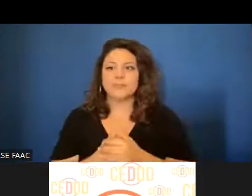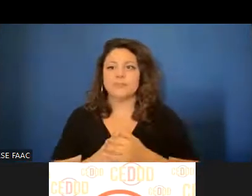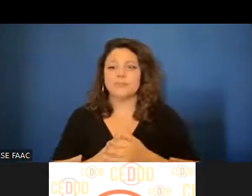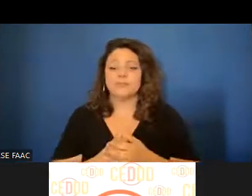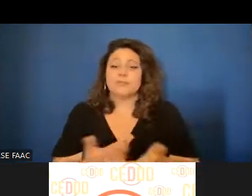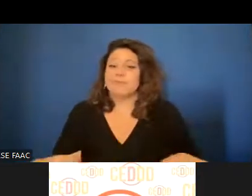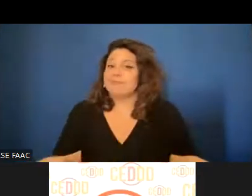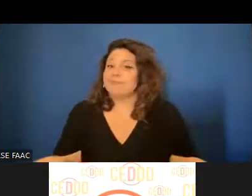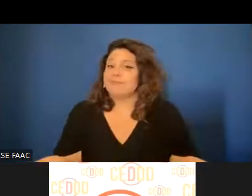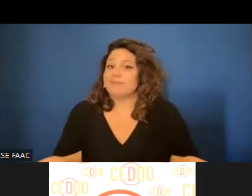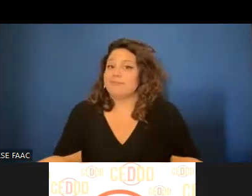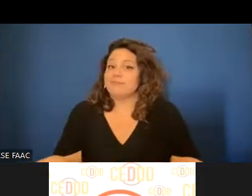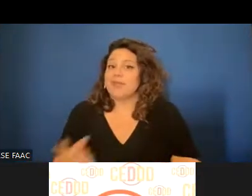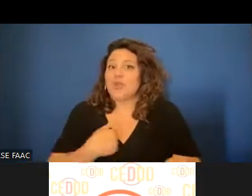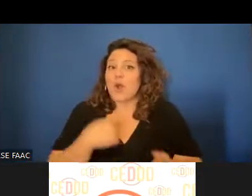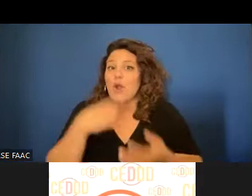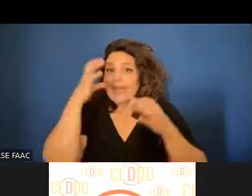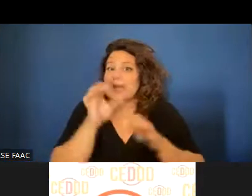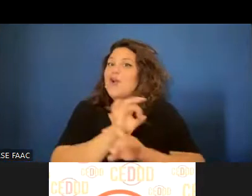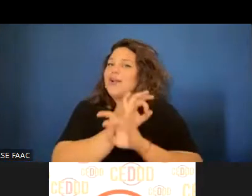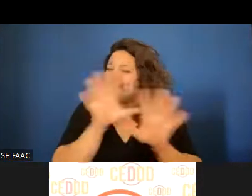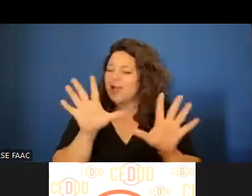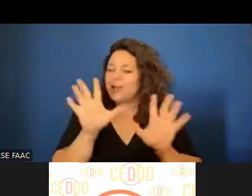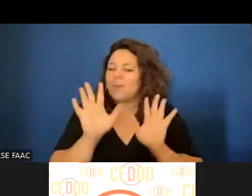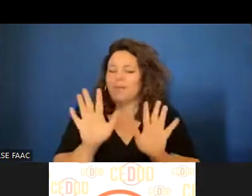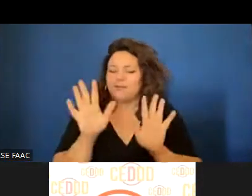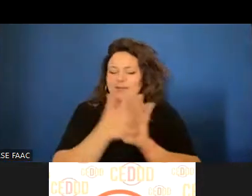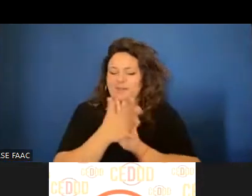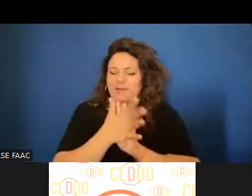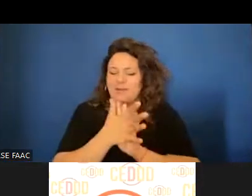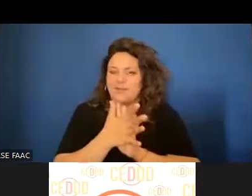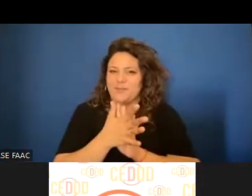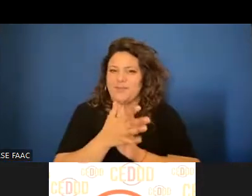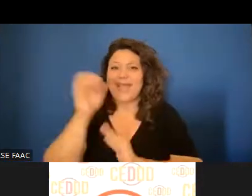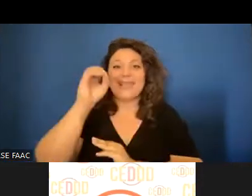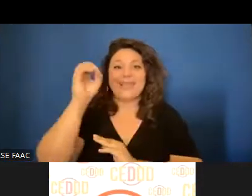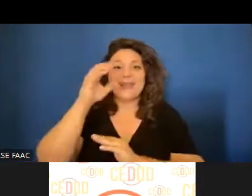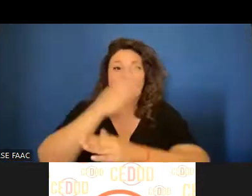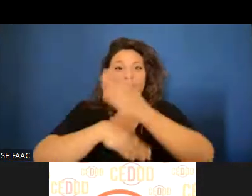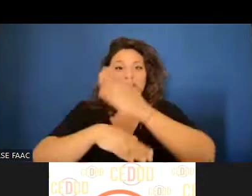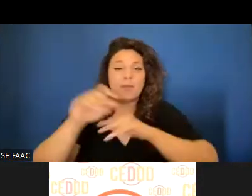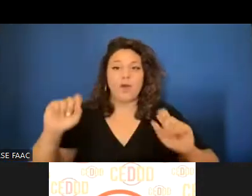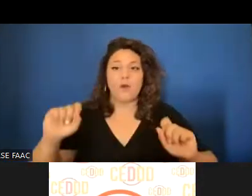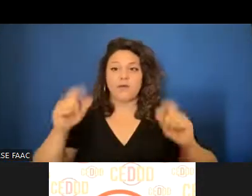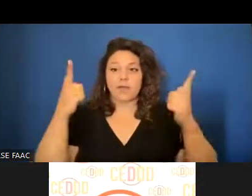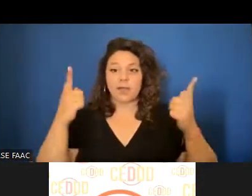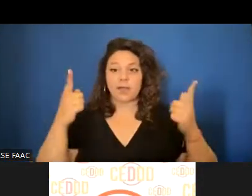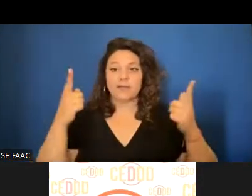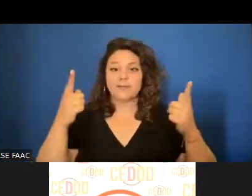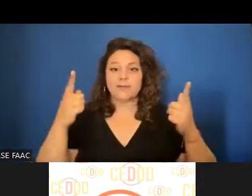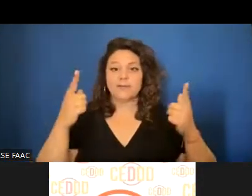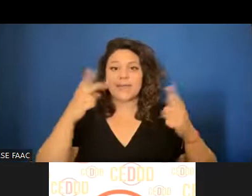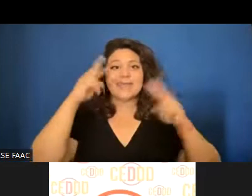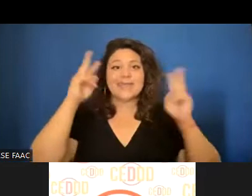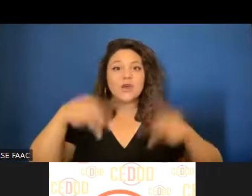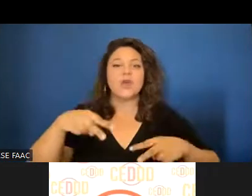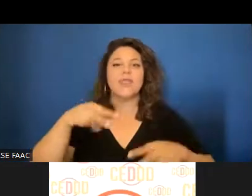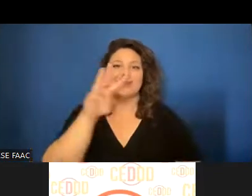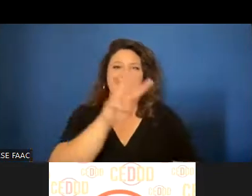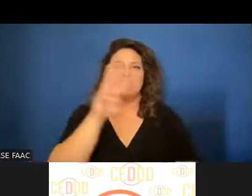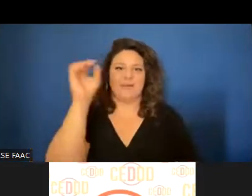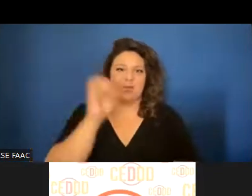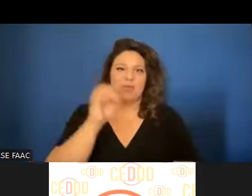la empresa tendría que abonar todos los salarios desde el despido hasta que se declara nulo ese despido. Es decir, que